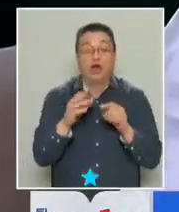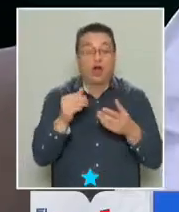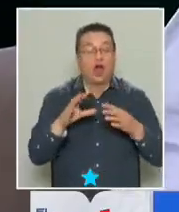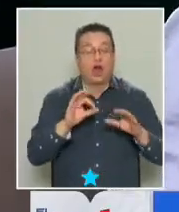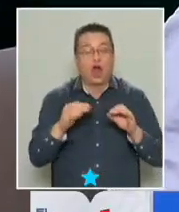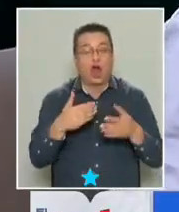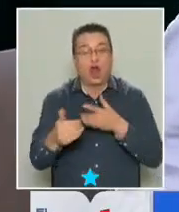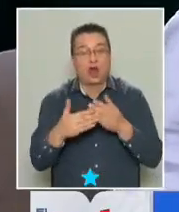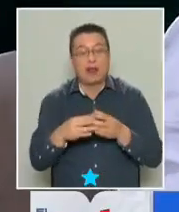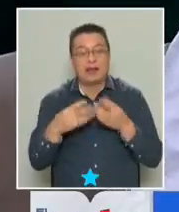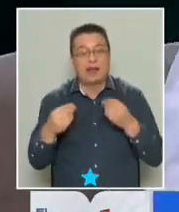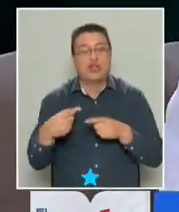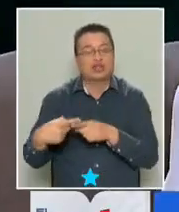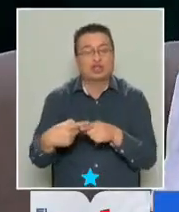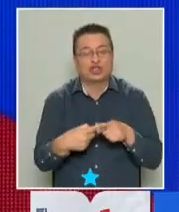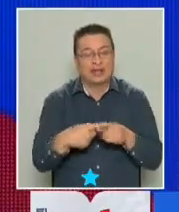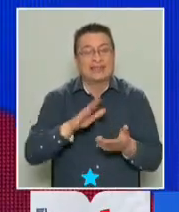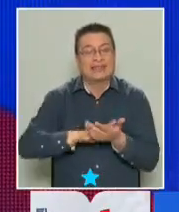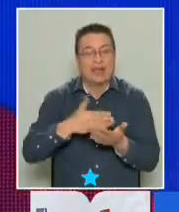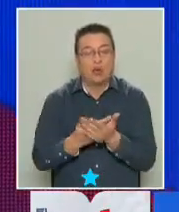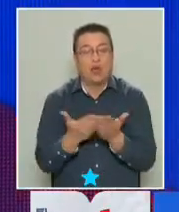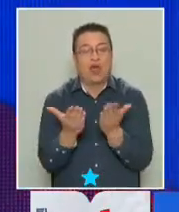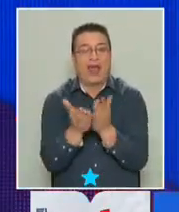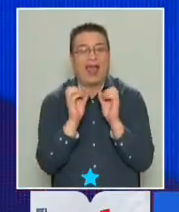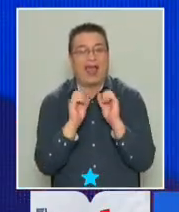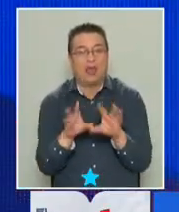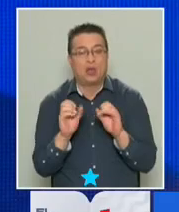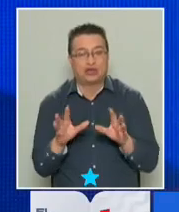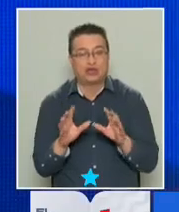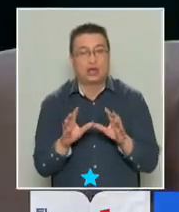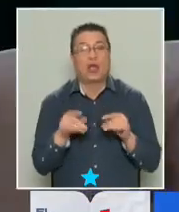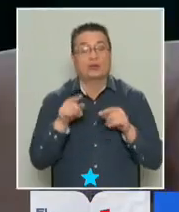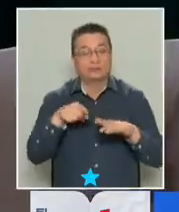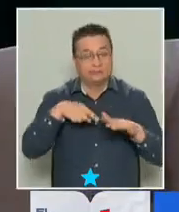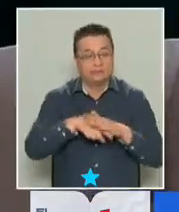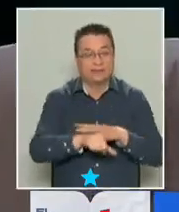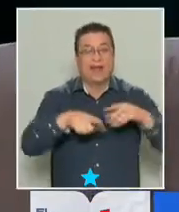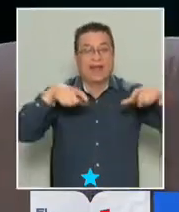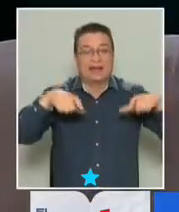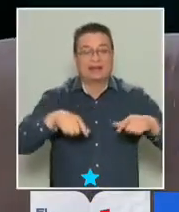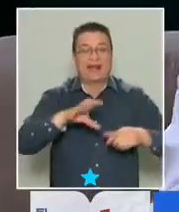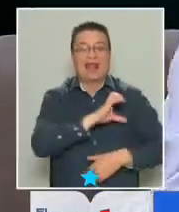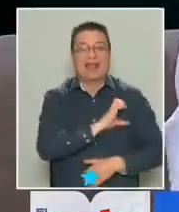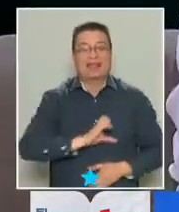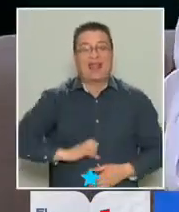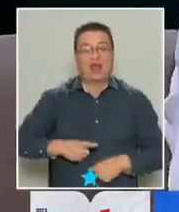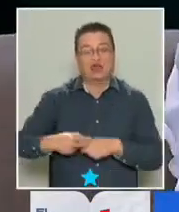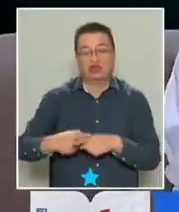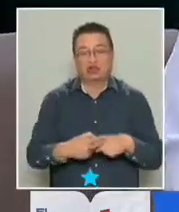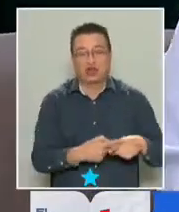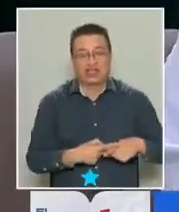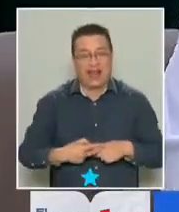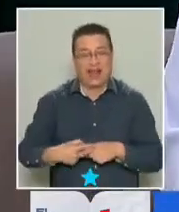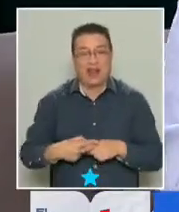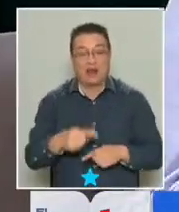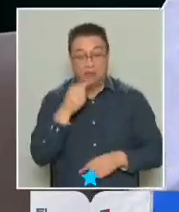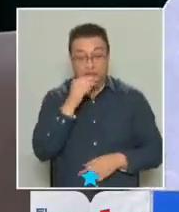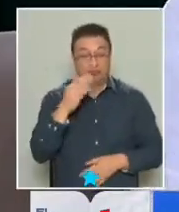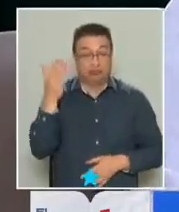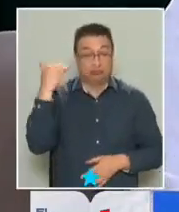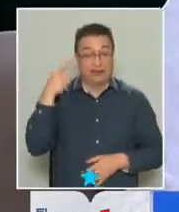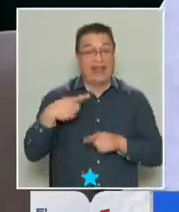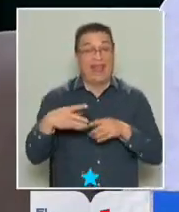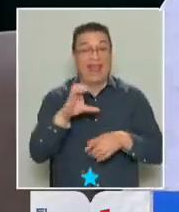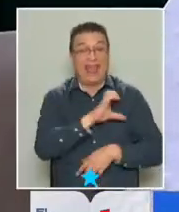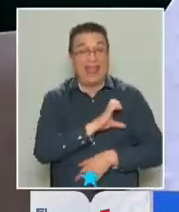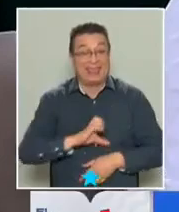corrientes como los bienes sociales propia mental salud educación y va entrando la cancha esta idea de estado social y como decíamos un momento estado social